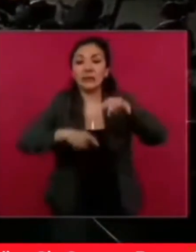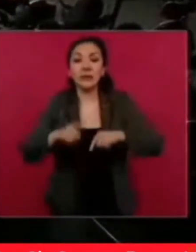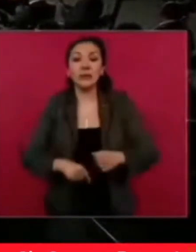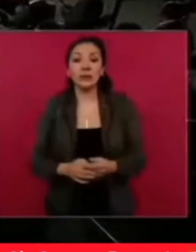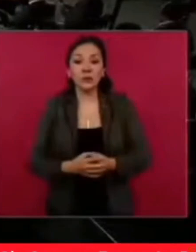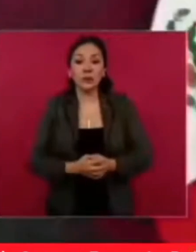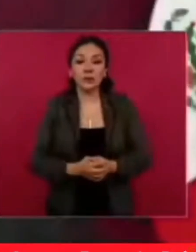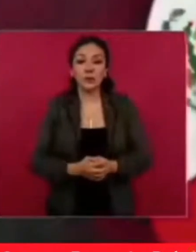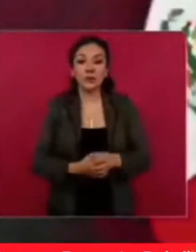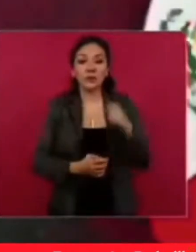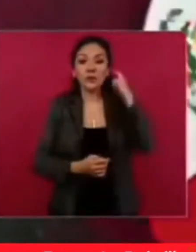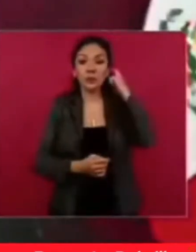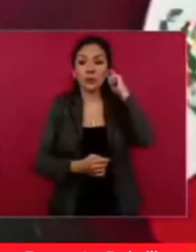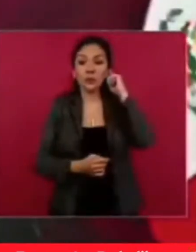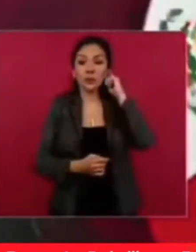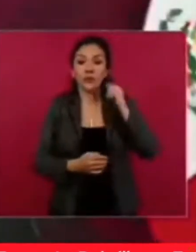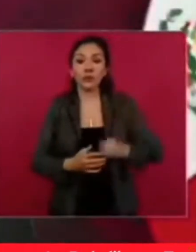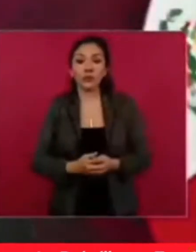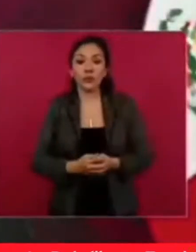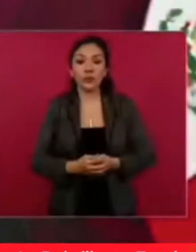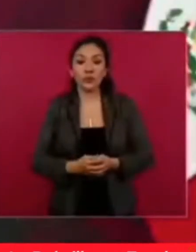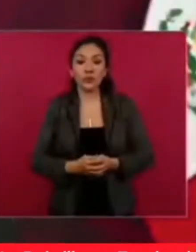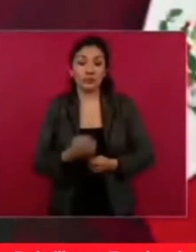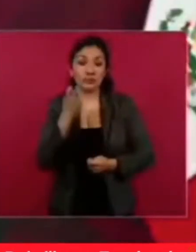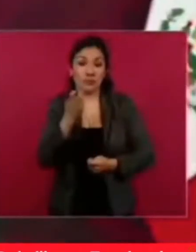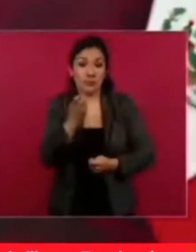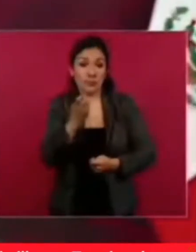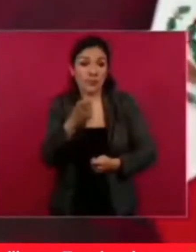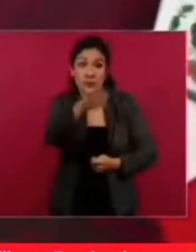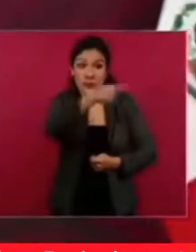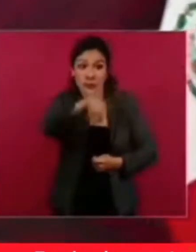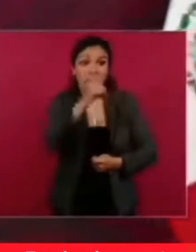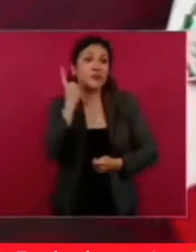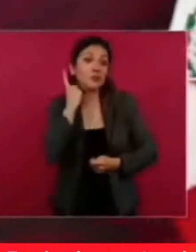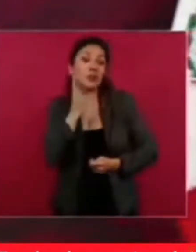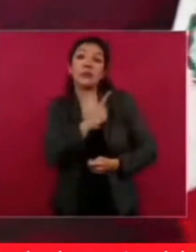Entonces, que los legisladores tengan cuidado,